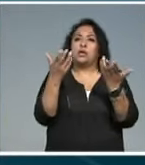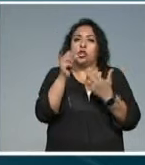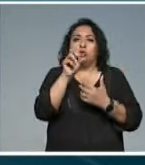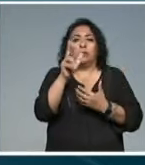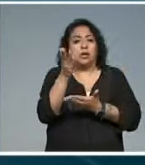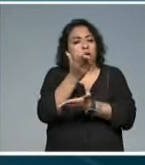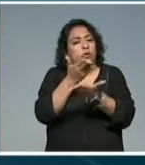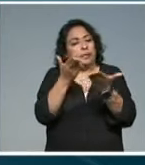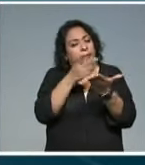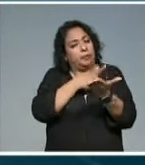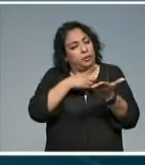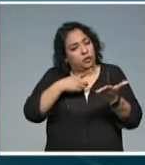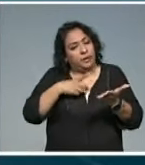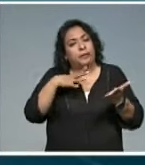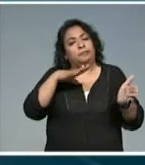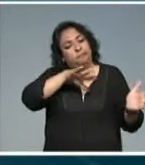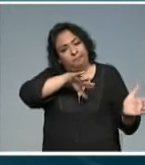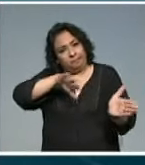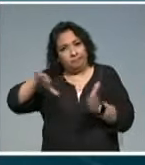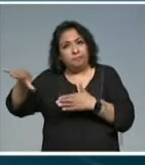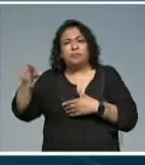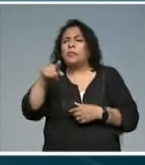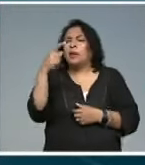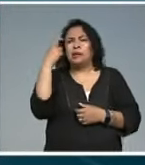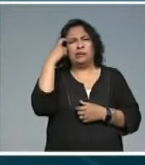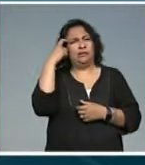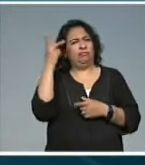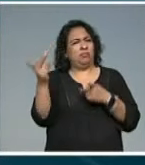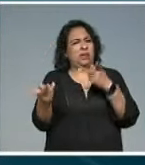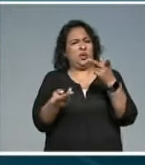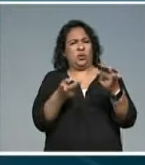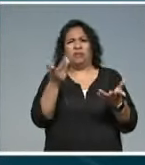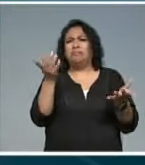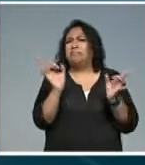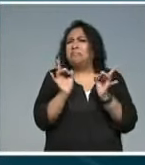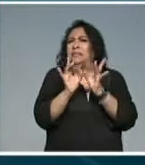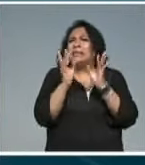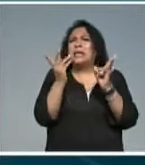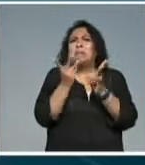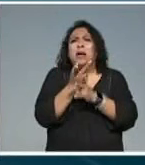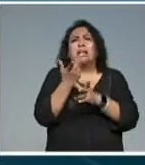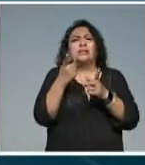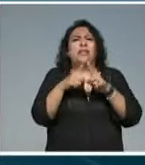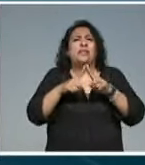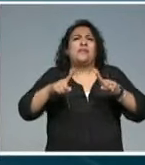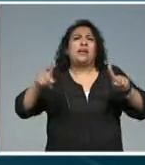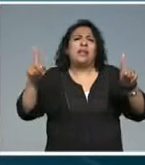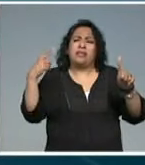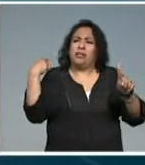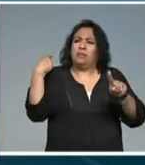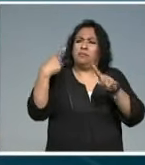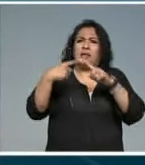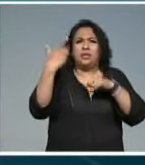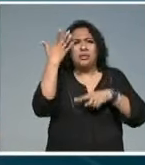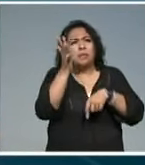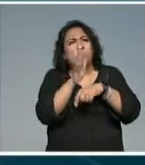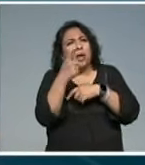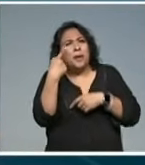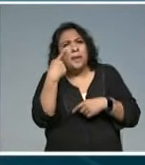que convivimos. Y en otros temas, ¿se han preguntado alguna vez qué pasaría si, a diferencia de cómo se ha visto por tanto tiempo en el